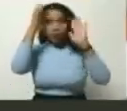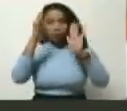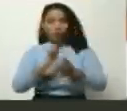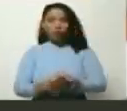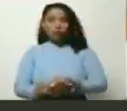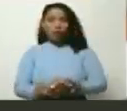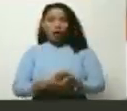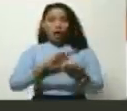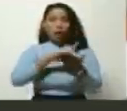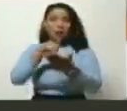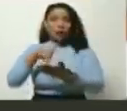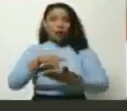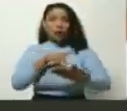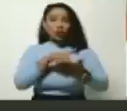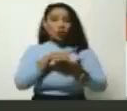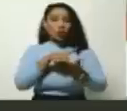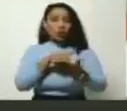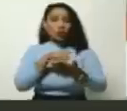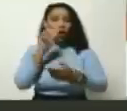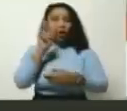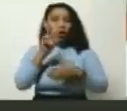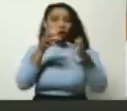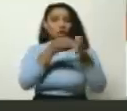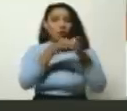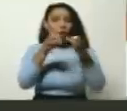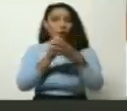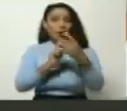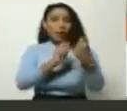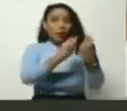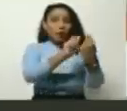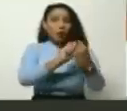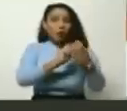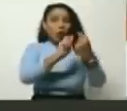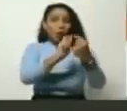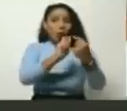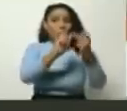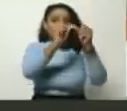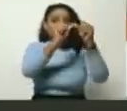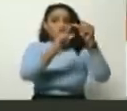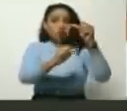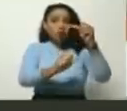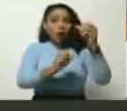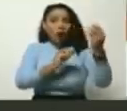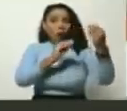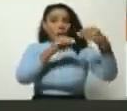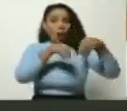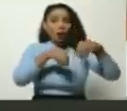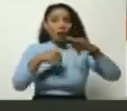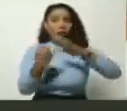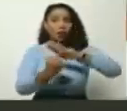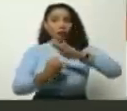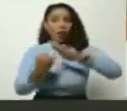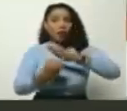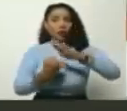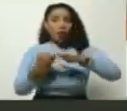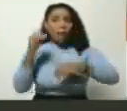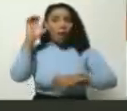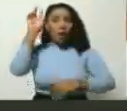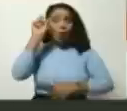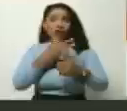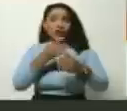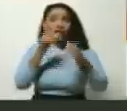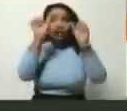Con la participación de expertos, se ha discutido exhaustivamente y se ha acordado instrumentar en el país un programa